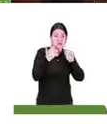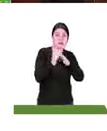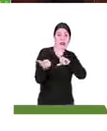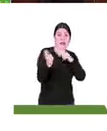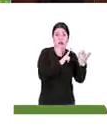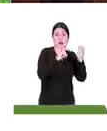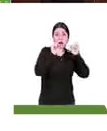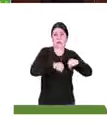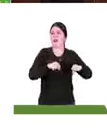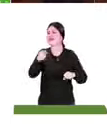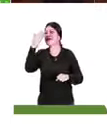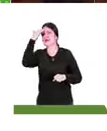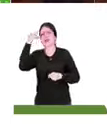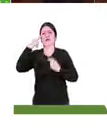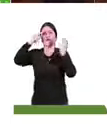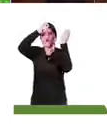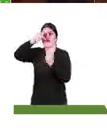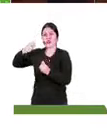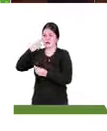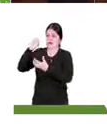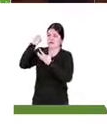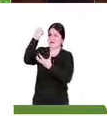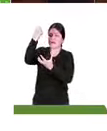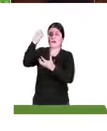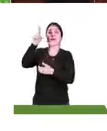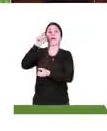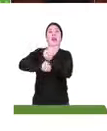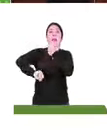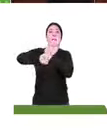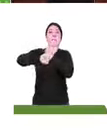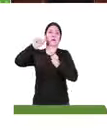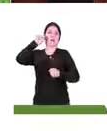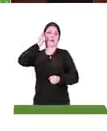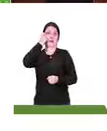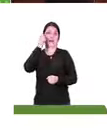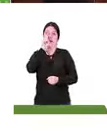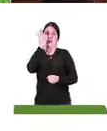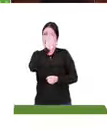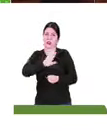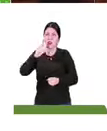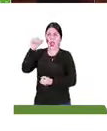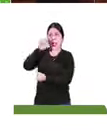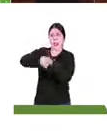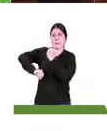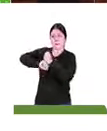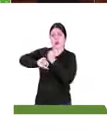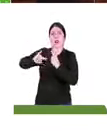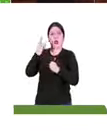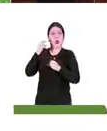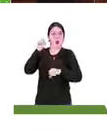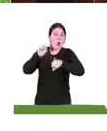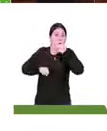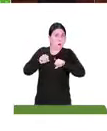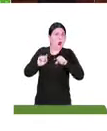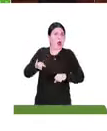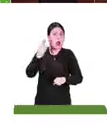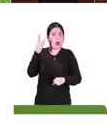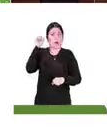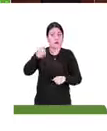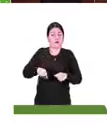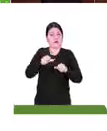valor del proyecto y buscar con el gobierno nacional u otras alternativas la posibilidad de financiar esta extensión a